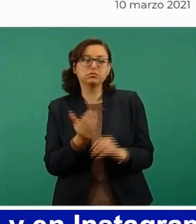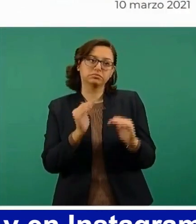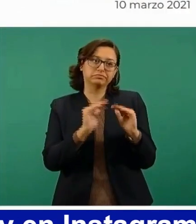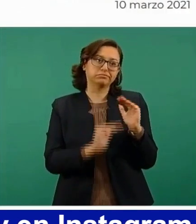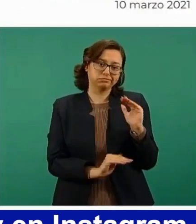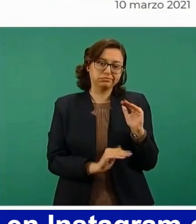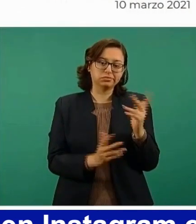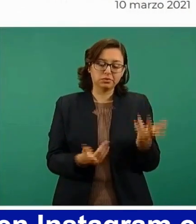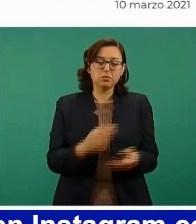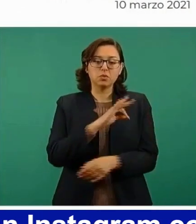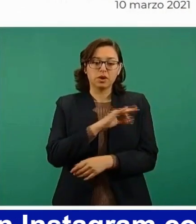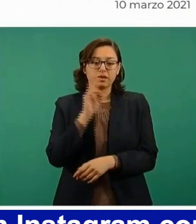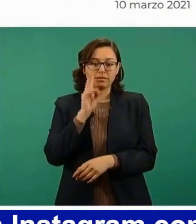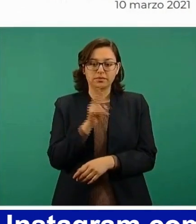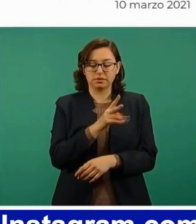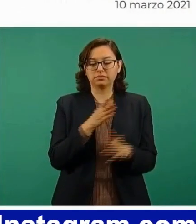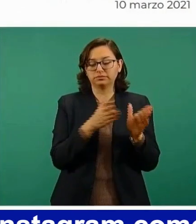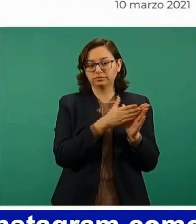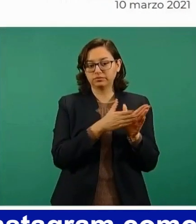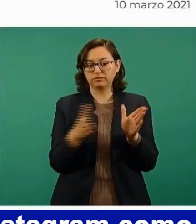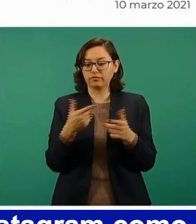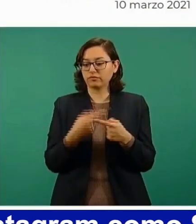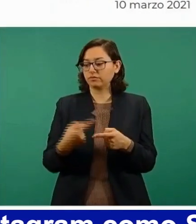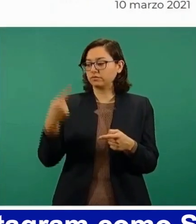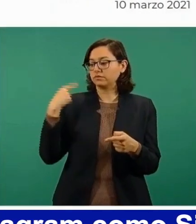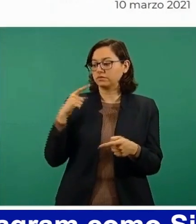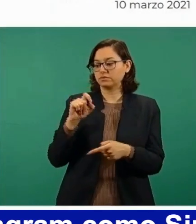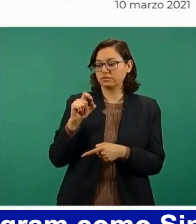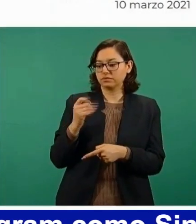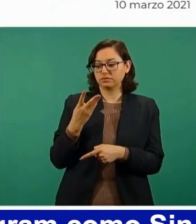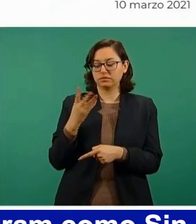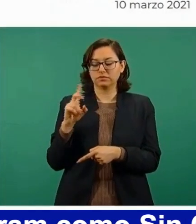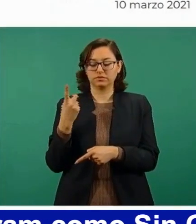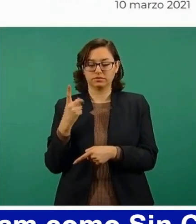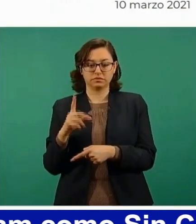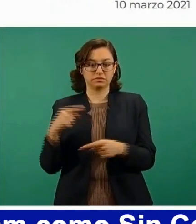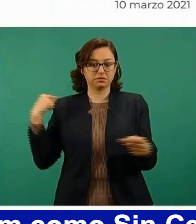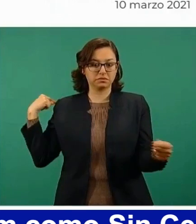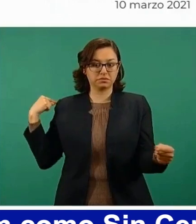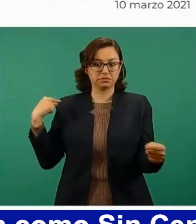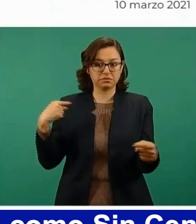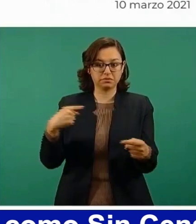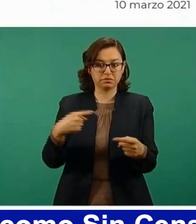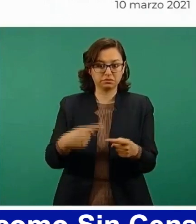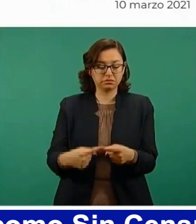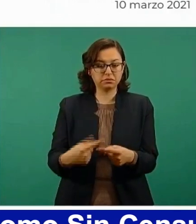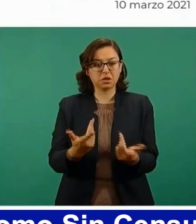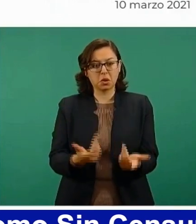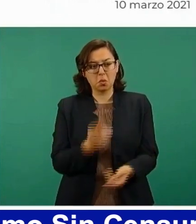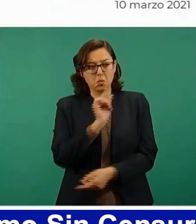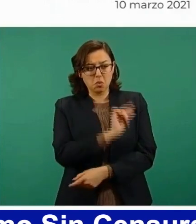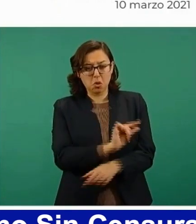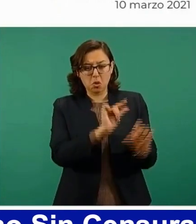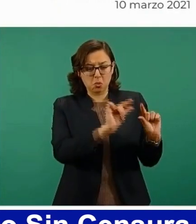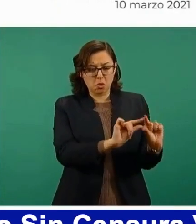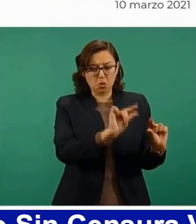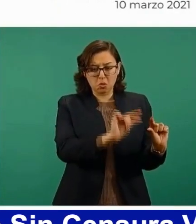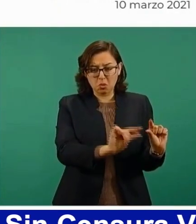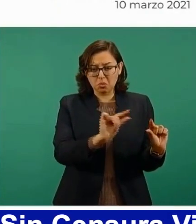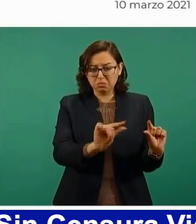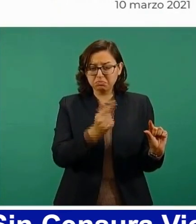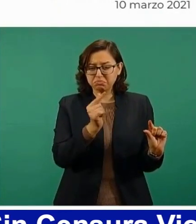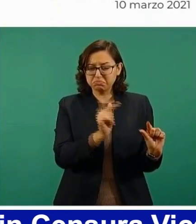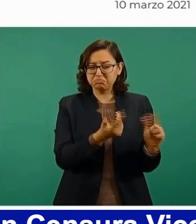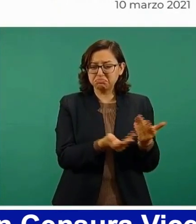ustedes ven, en vacunación, es porque no ha habido acceso y no hemos contado con el número de dosis para